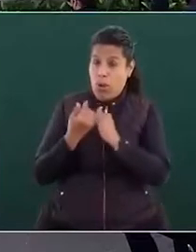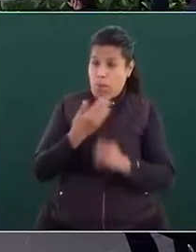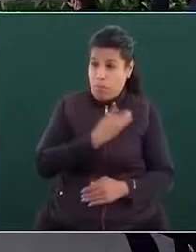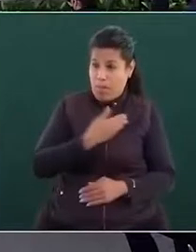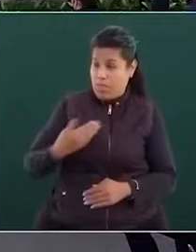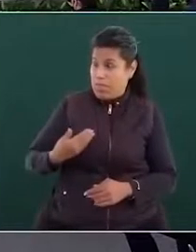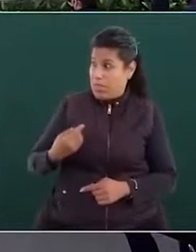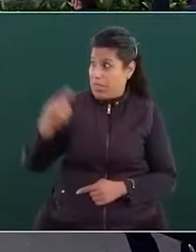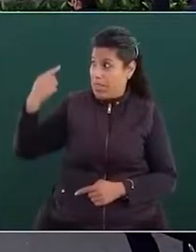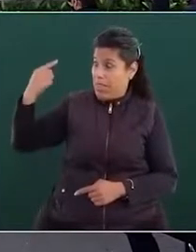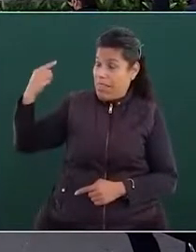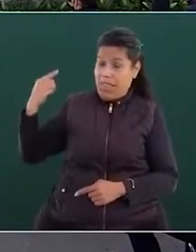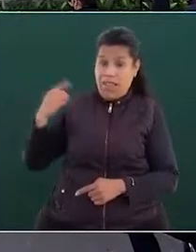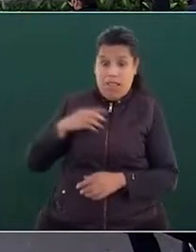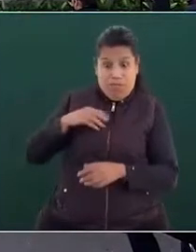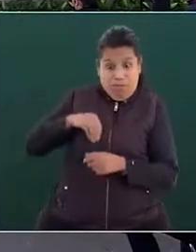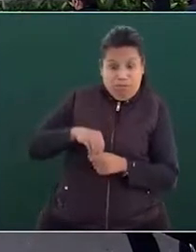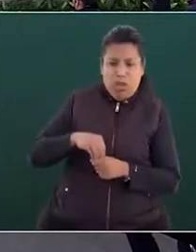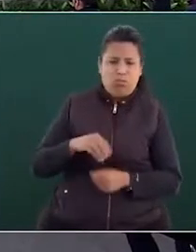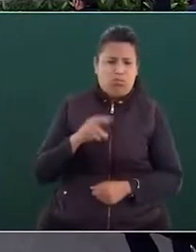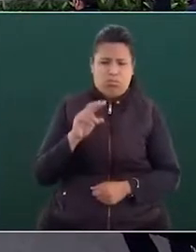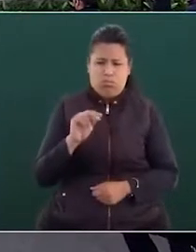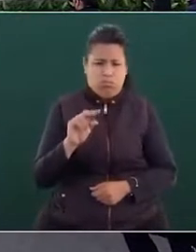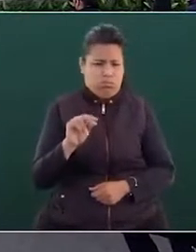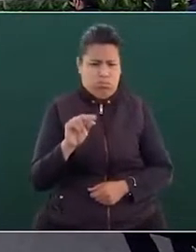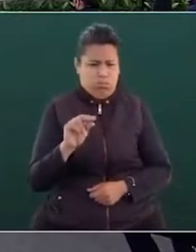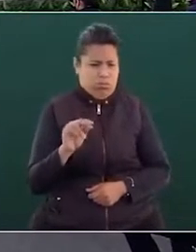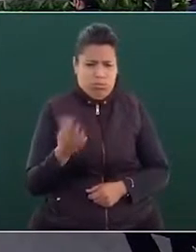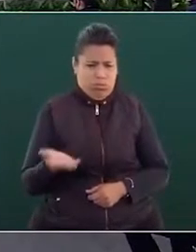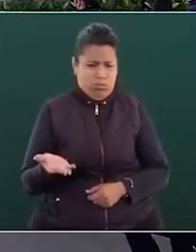Ese es el problema también, bueno, esto es mala fe,